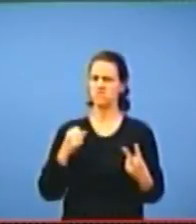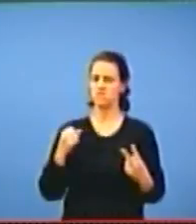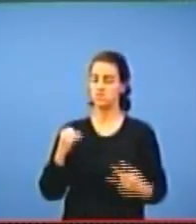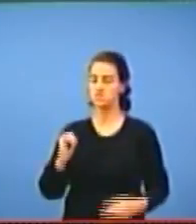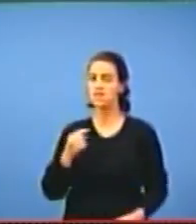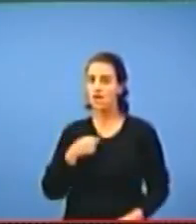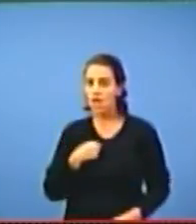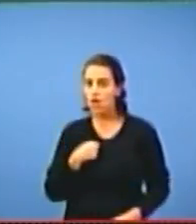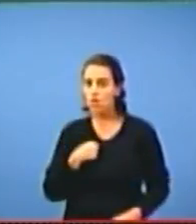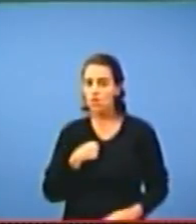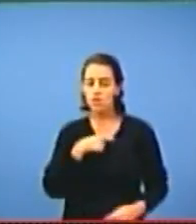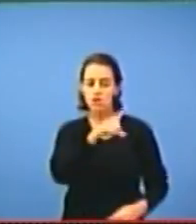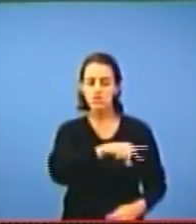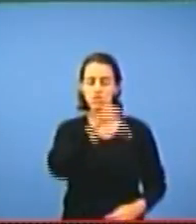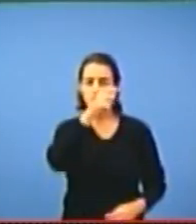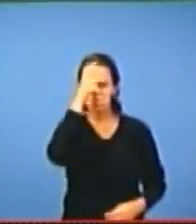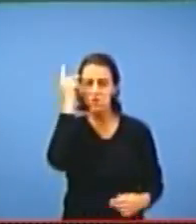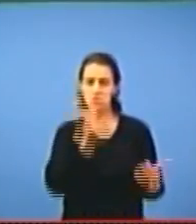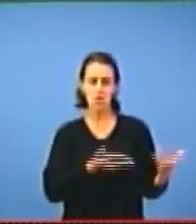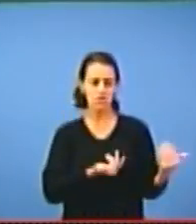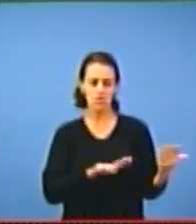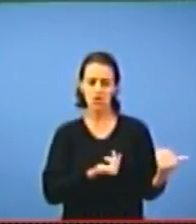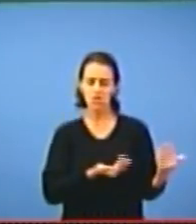salud. Pero el Señor no. Tomó